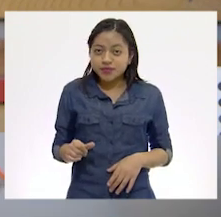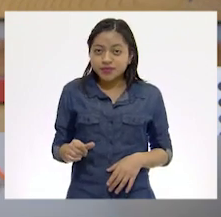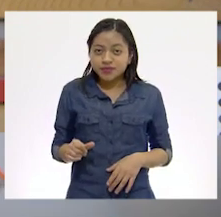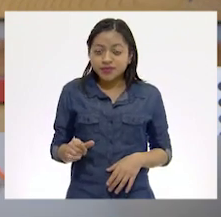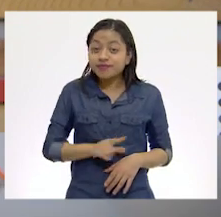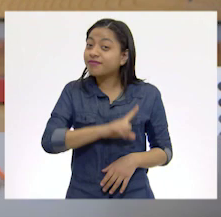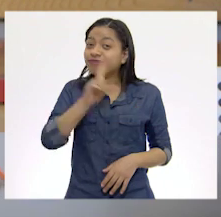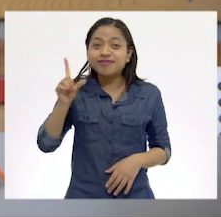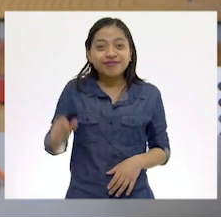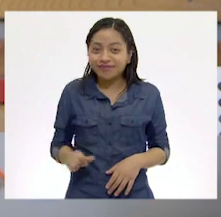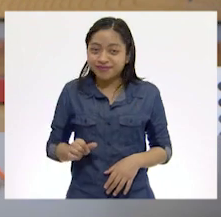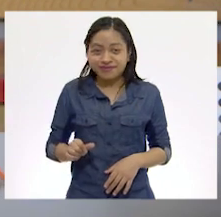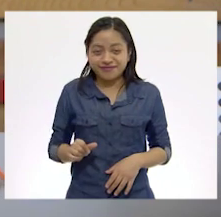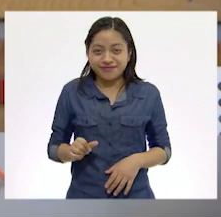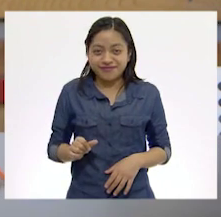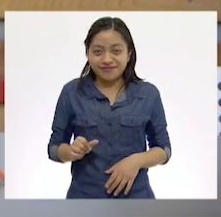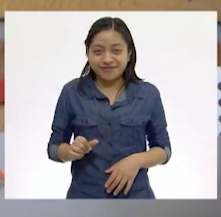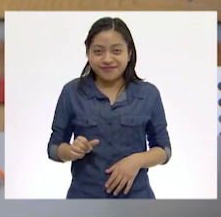Y luego